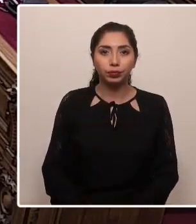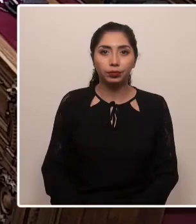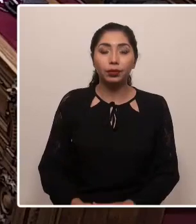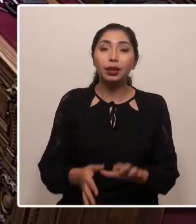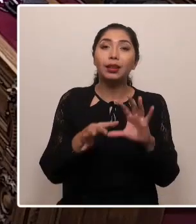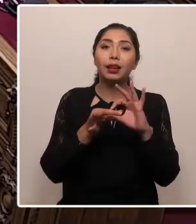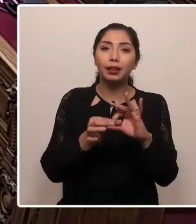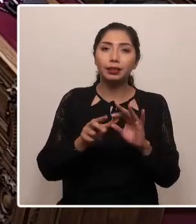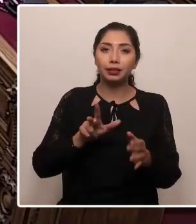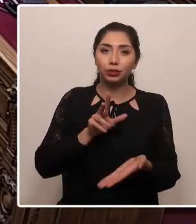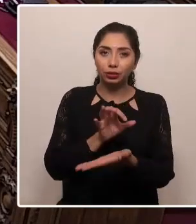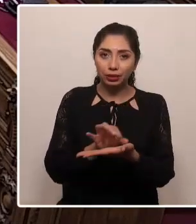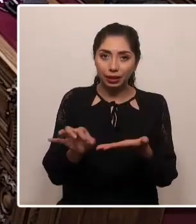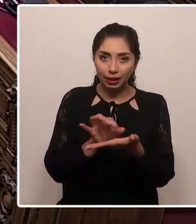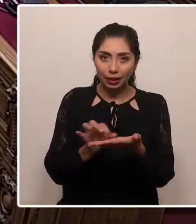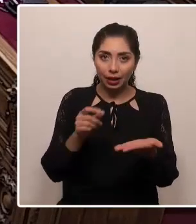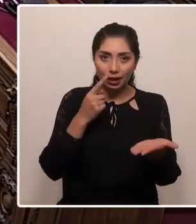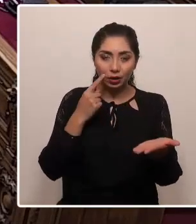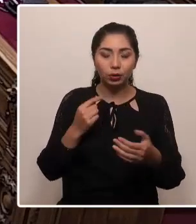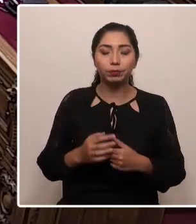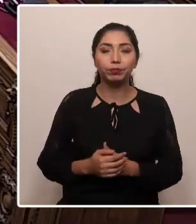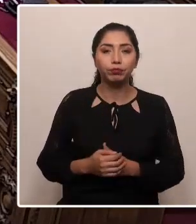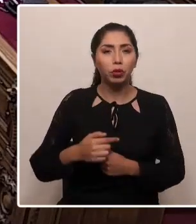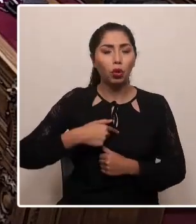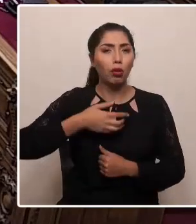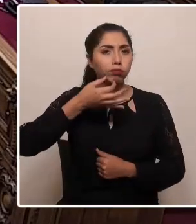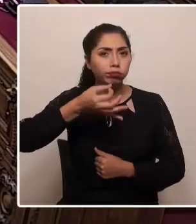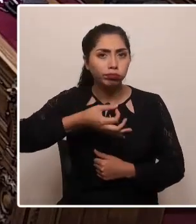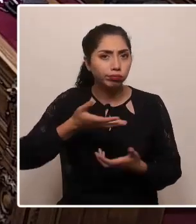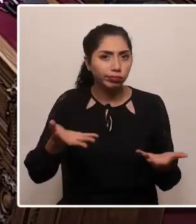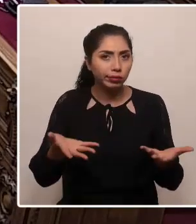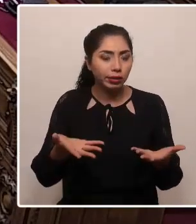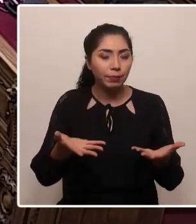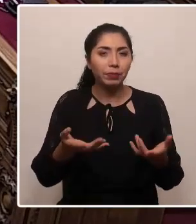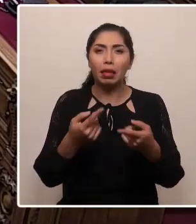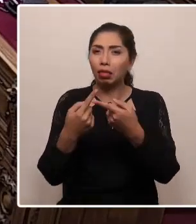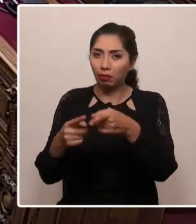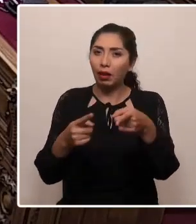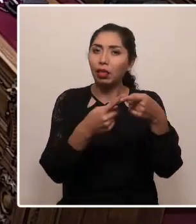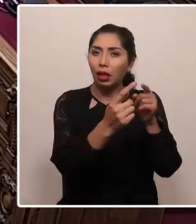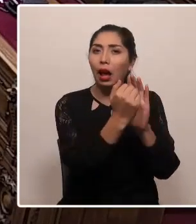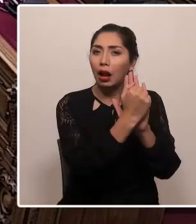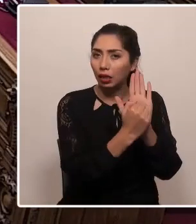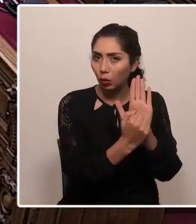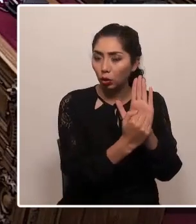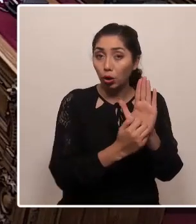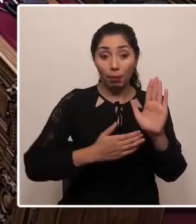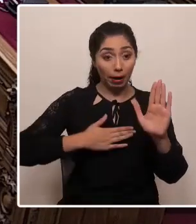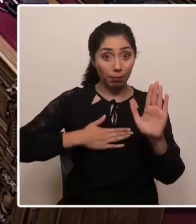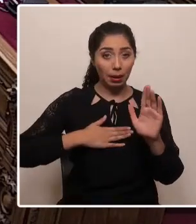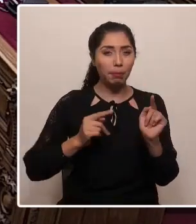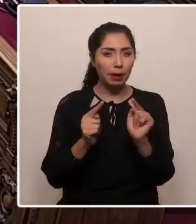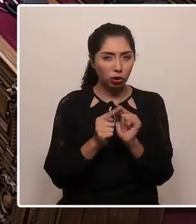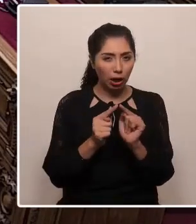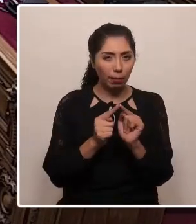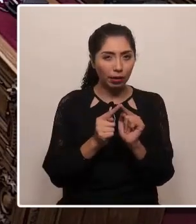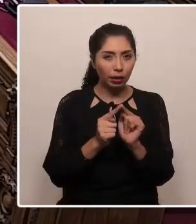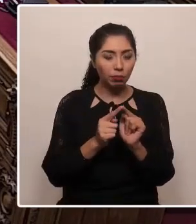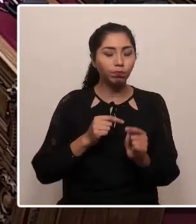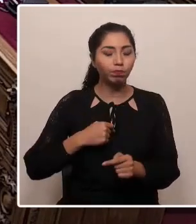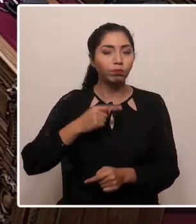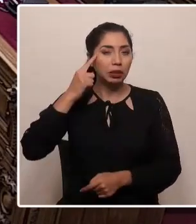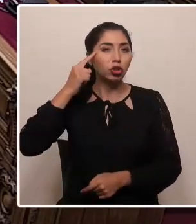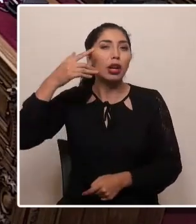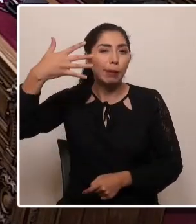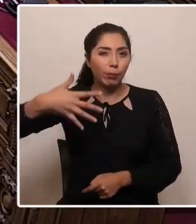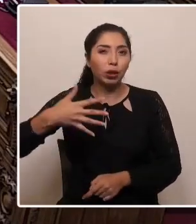Gracias, señor secretario. Voy a referirme a varios artículos que para mí personalmente hoy son importantes de aprobar en